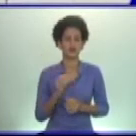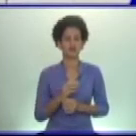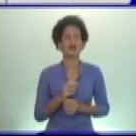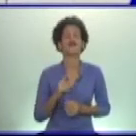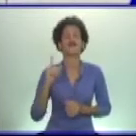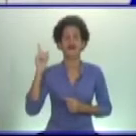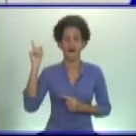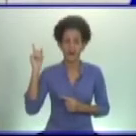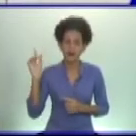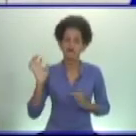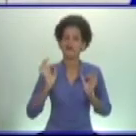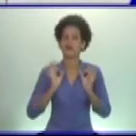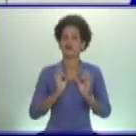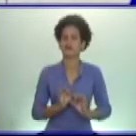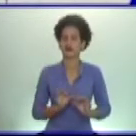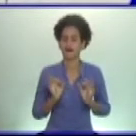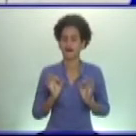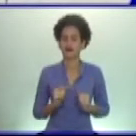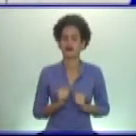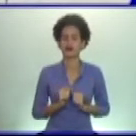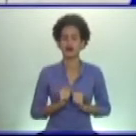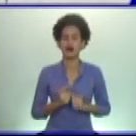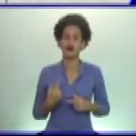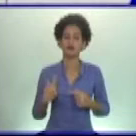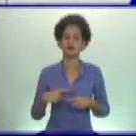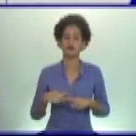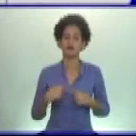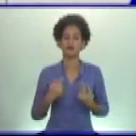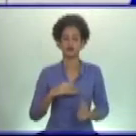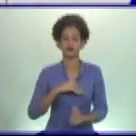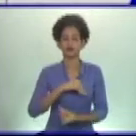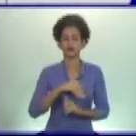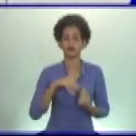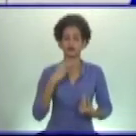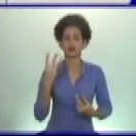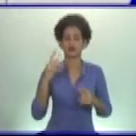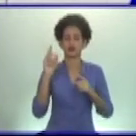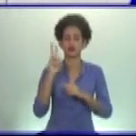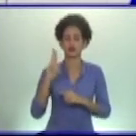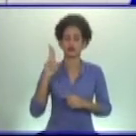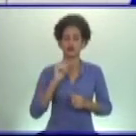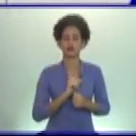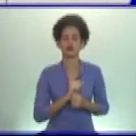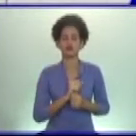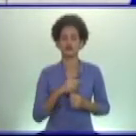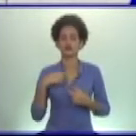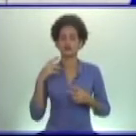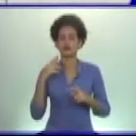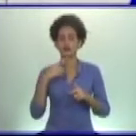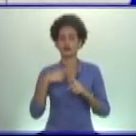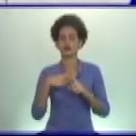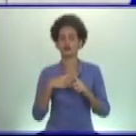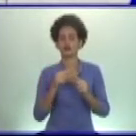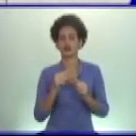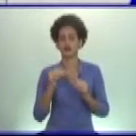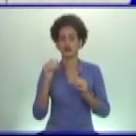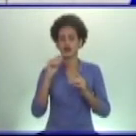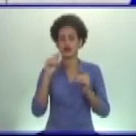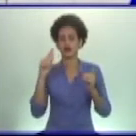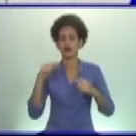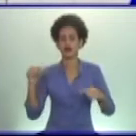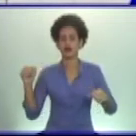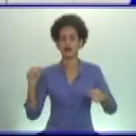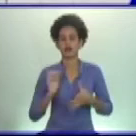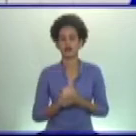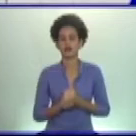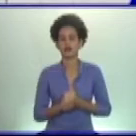verdadera, porque se ha trasladado 3 unidades en sentido positivo en el eje de las abscisas y una en igual sentido en el eje de las ordenadas.